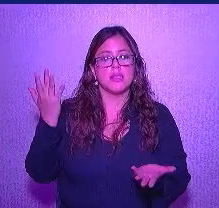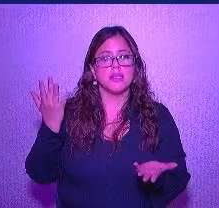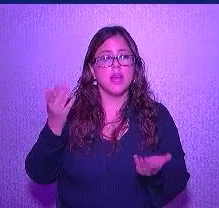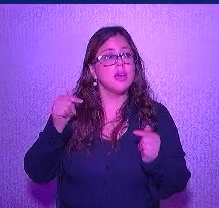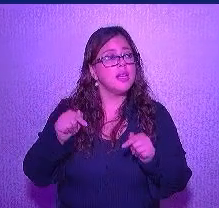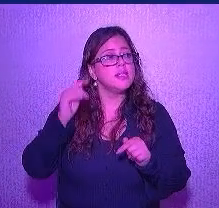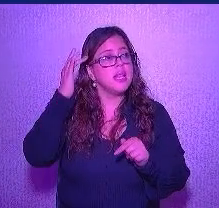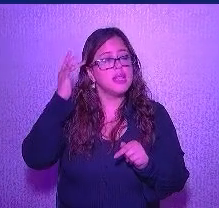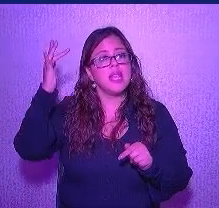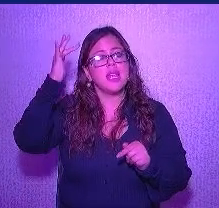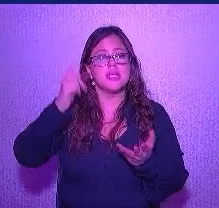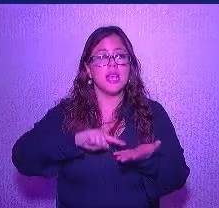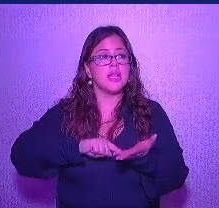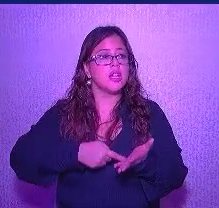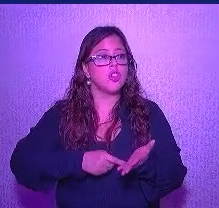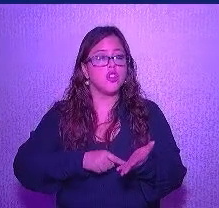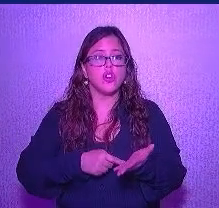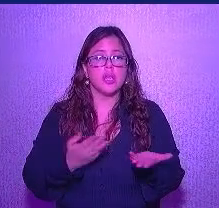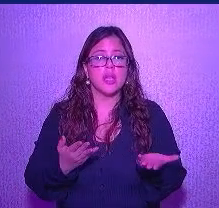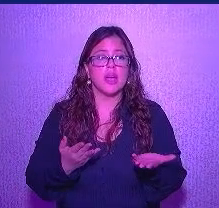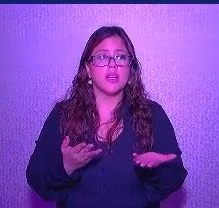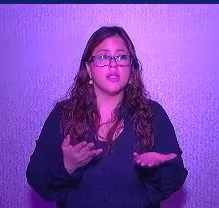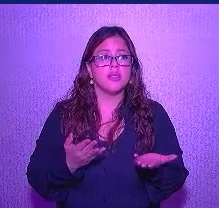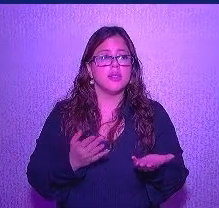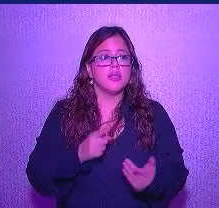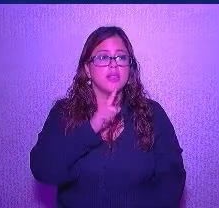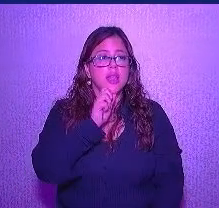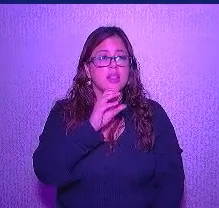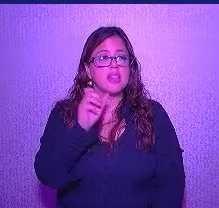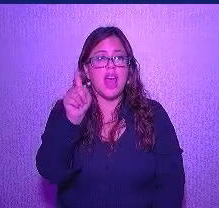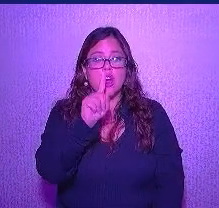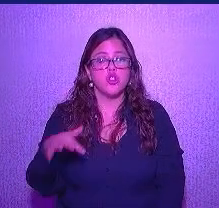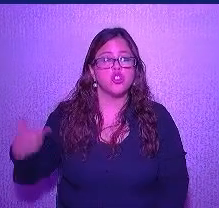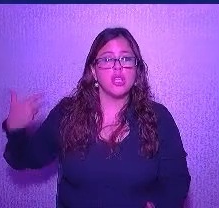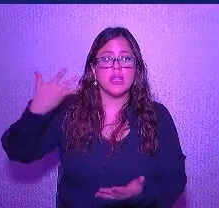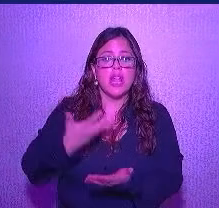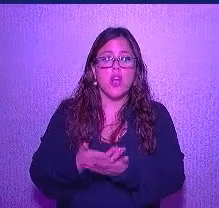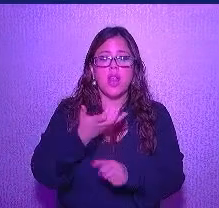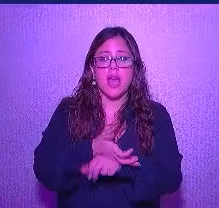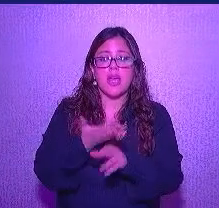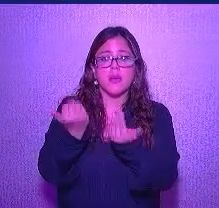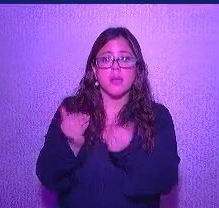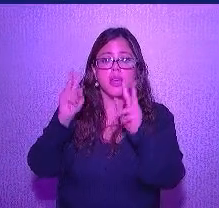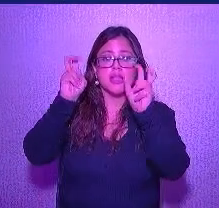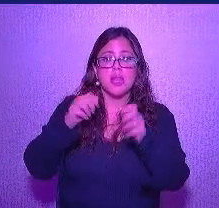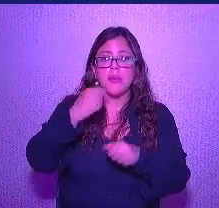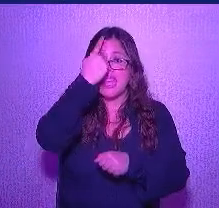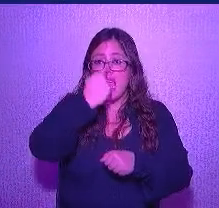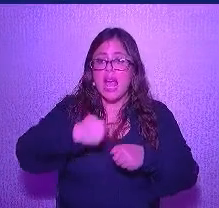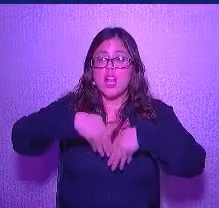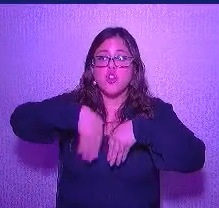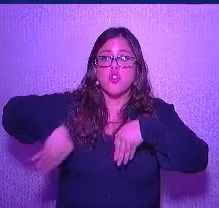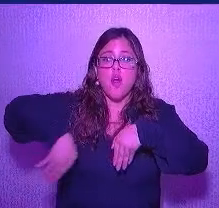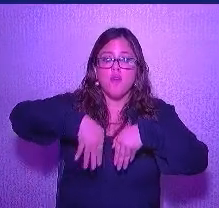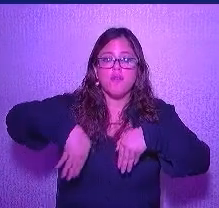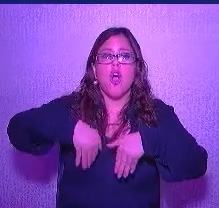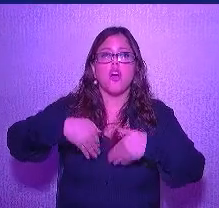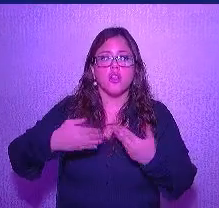Inteligencia artificial de talos hasta hoy tenemos la expectativa del elemento robótico darnos